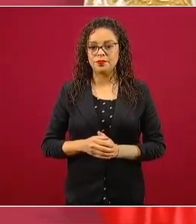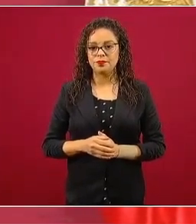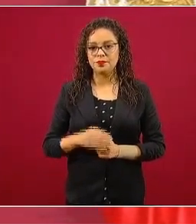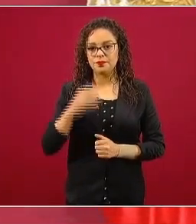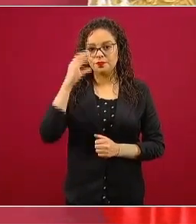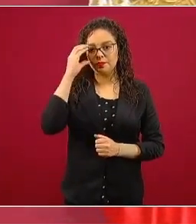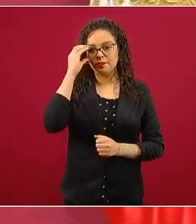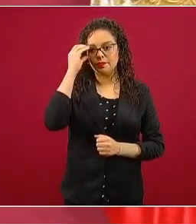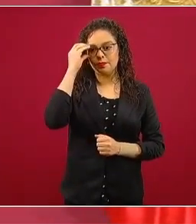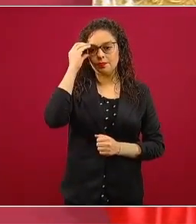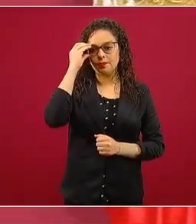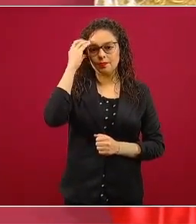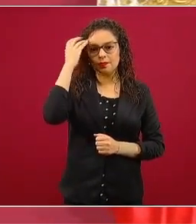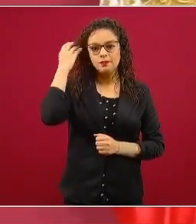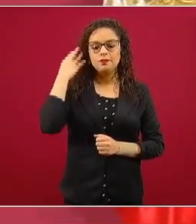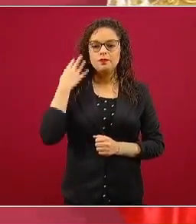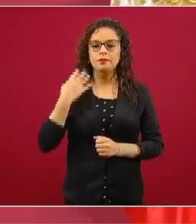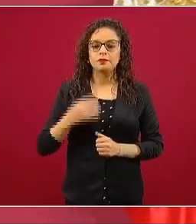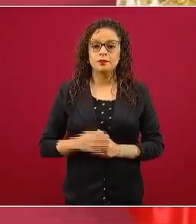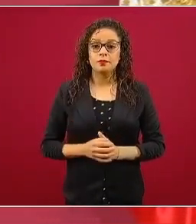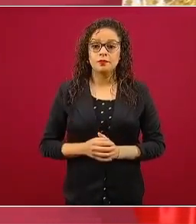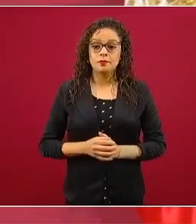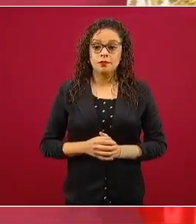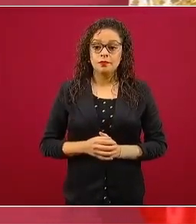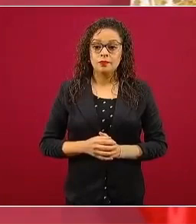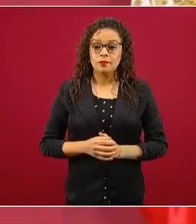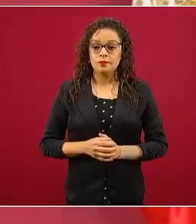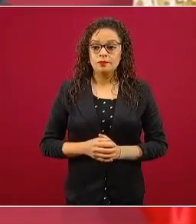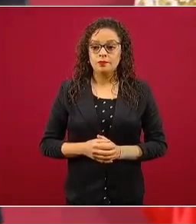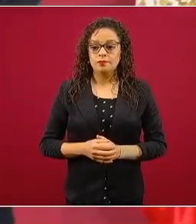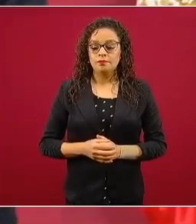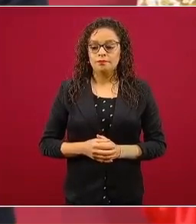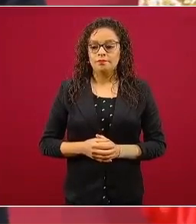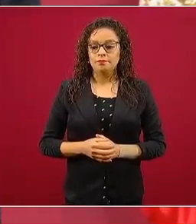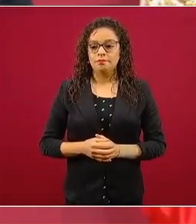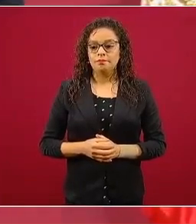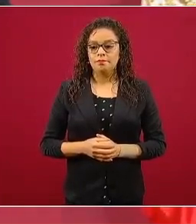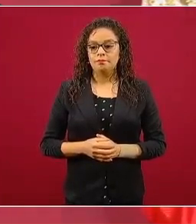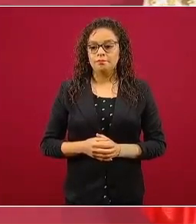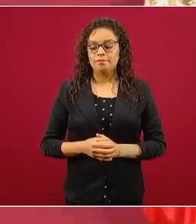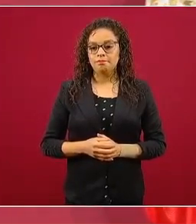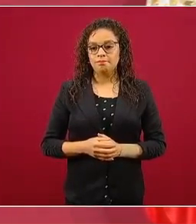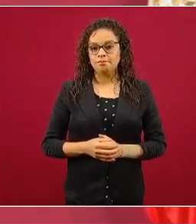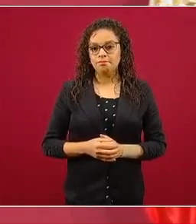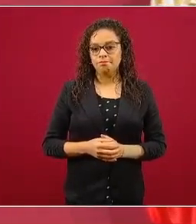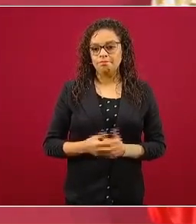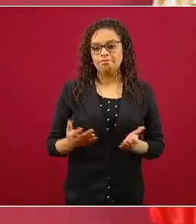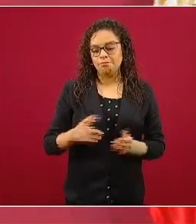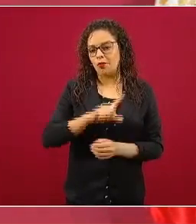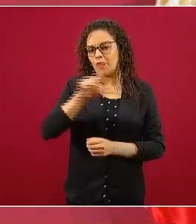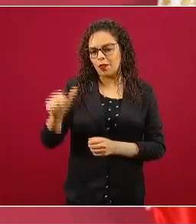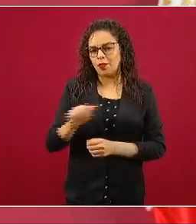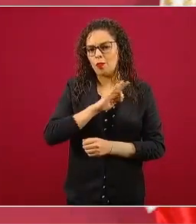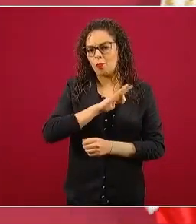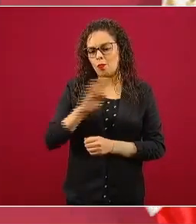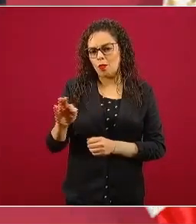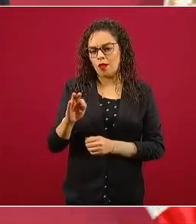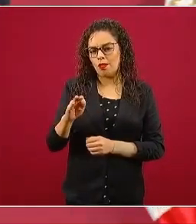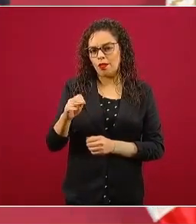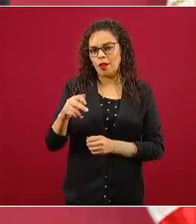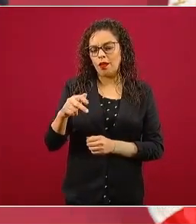les enviemos un saludo, les grabemos un mensaje,